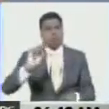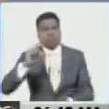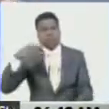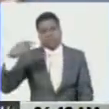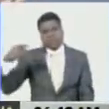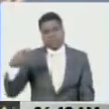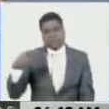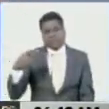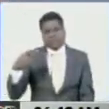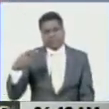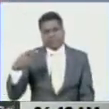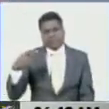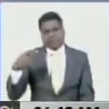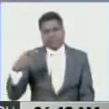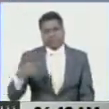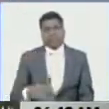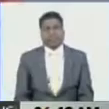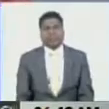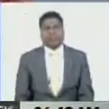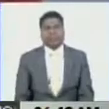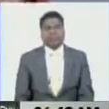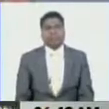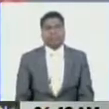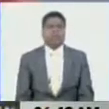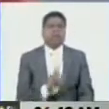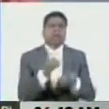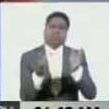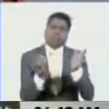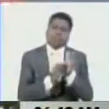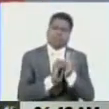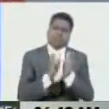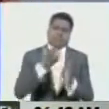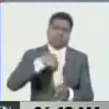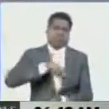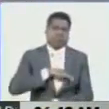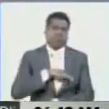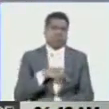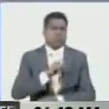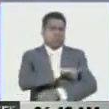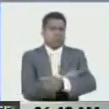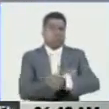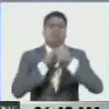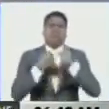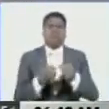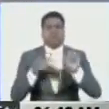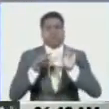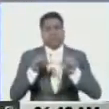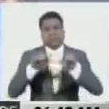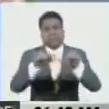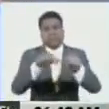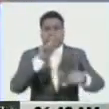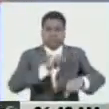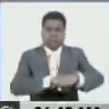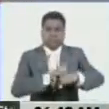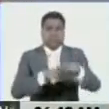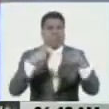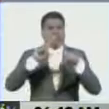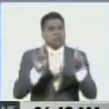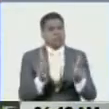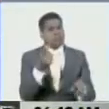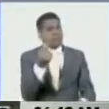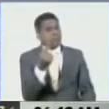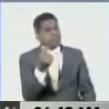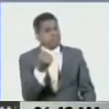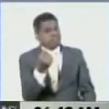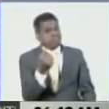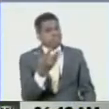tendencia innegable que se está dando y que nosotros tenemos que seguir imprimiéndole fuerza para que se mantenga en el tiempo. Pero en lo económico, ahí